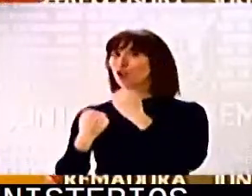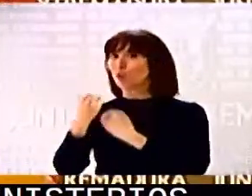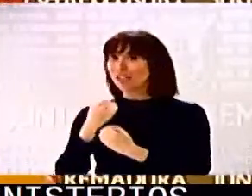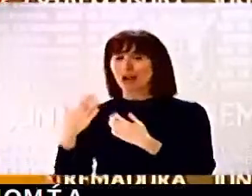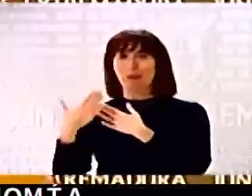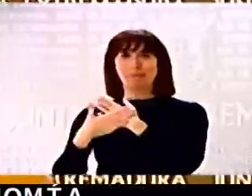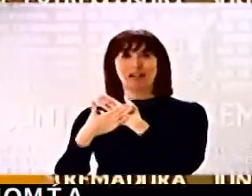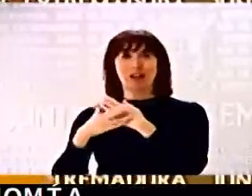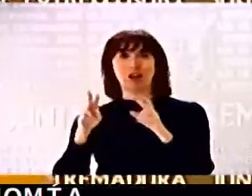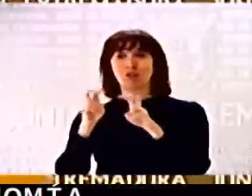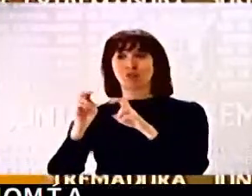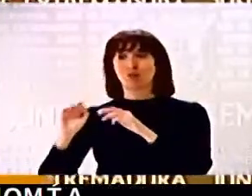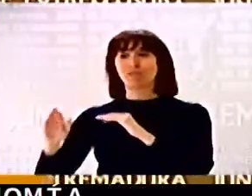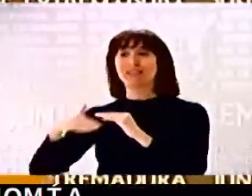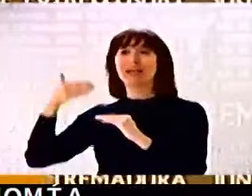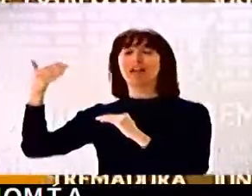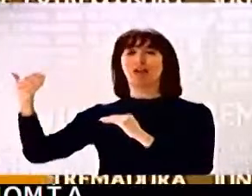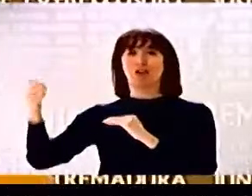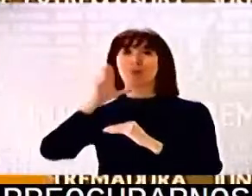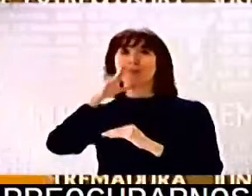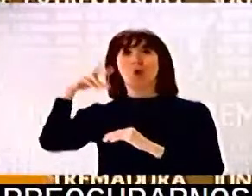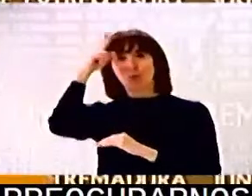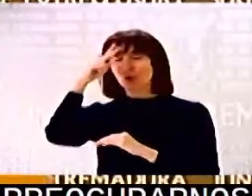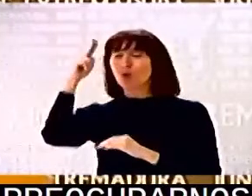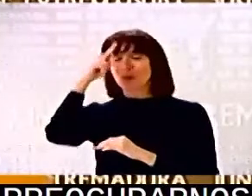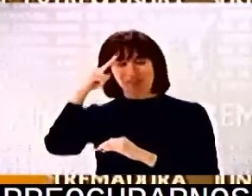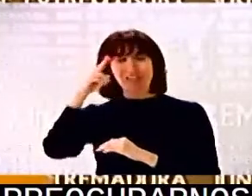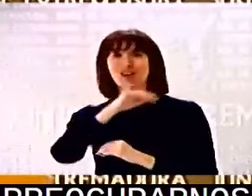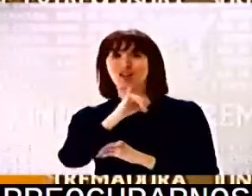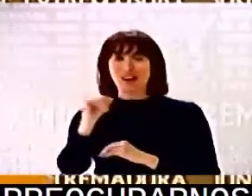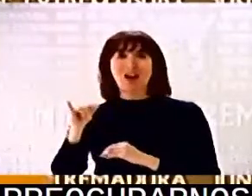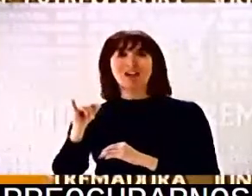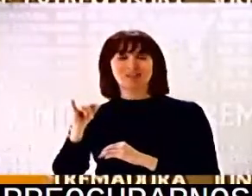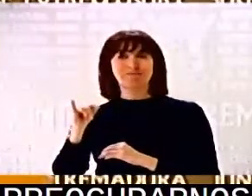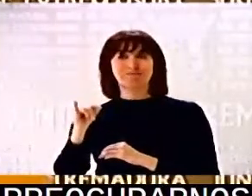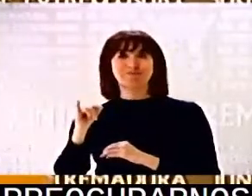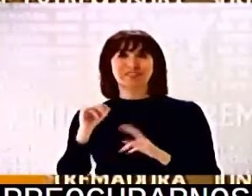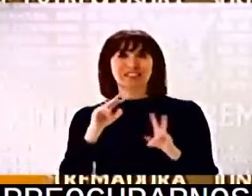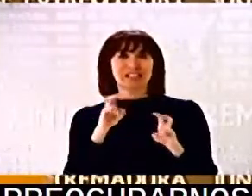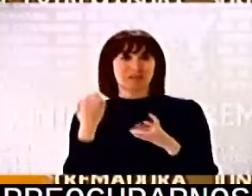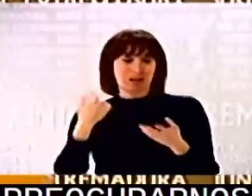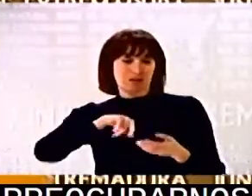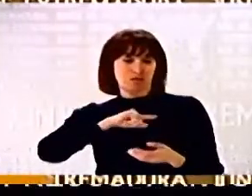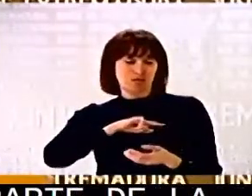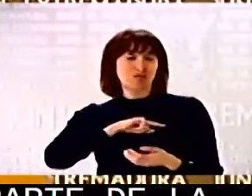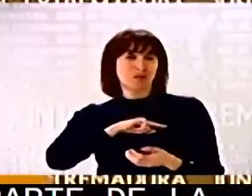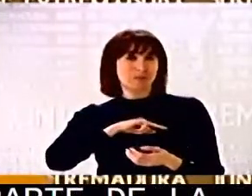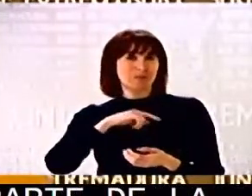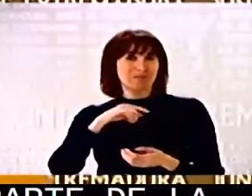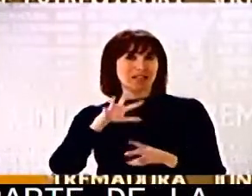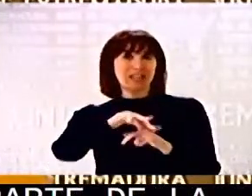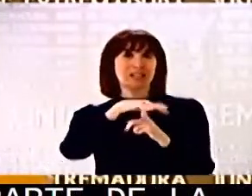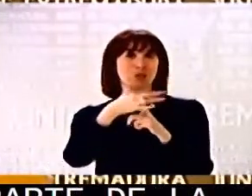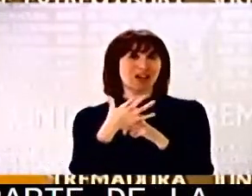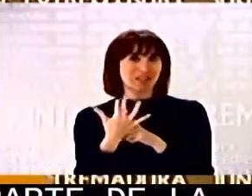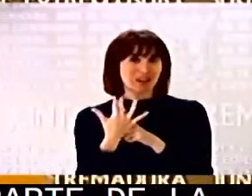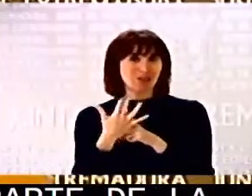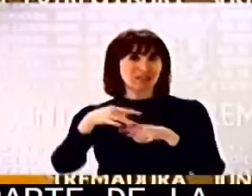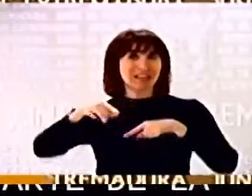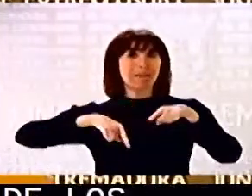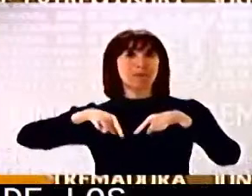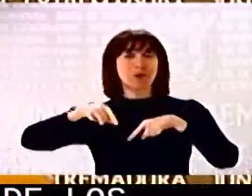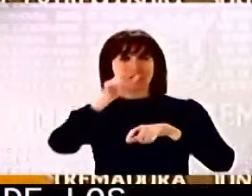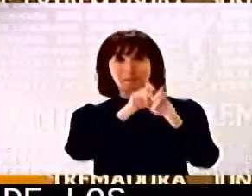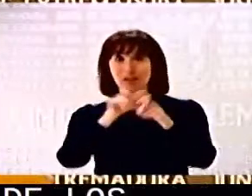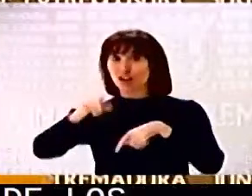de Economía, Ministerio de Asuntos Exteriores, para preocuparnos, como no podía ser de otra manera, por parte de la Junta de Extremadura por la situación de los transportistas